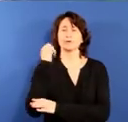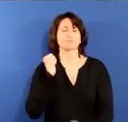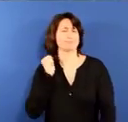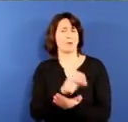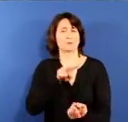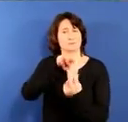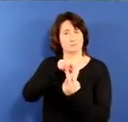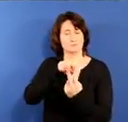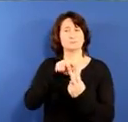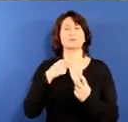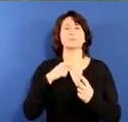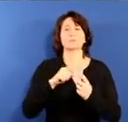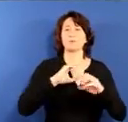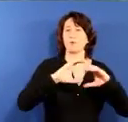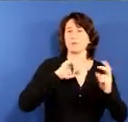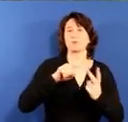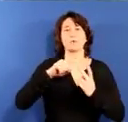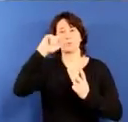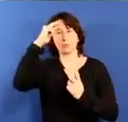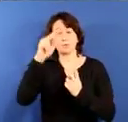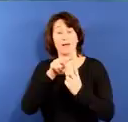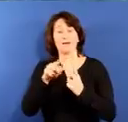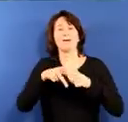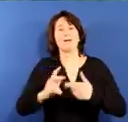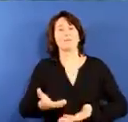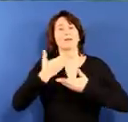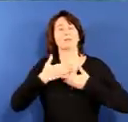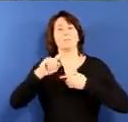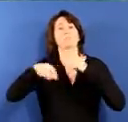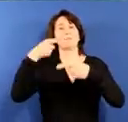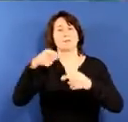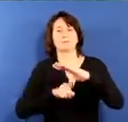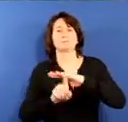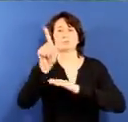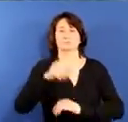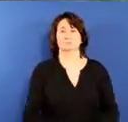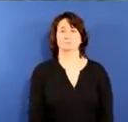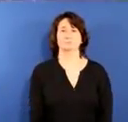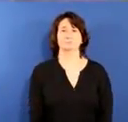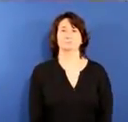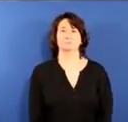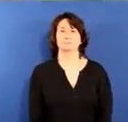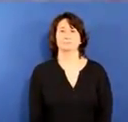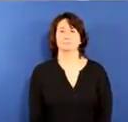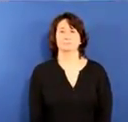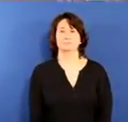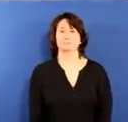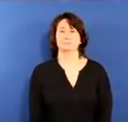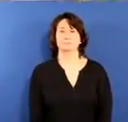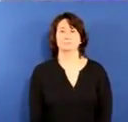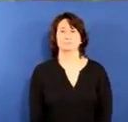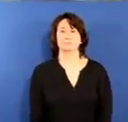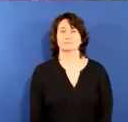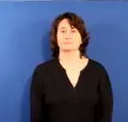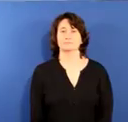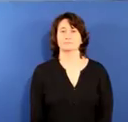debatirán temas en torno a la importancia del vídeo documental en un mundo en crisis o el papel de las y los documentalistas para la protección de